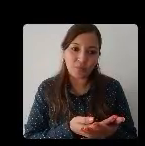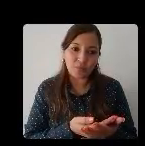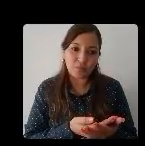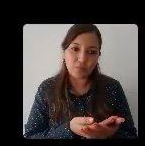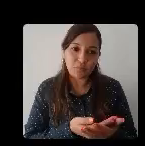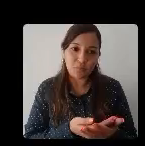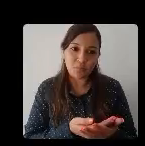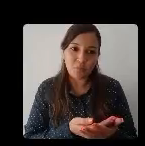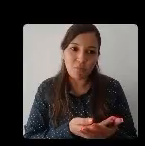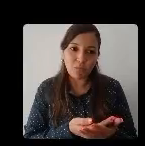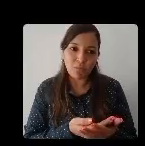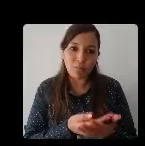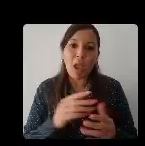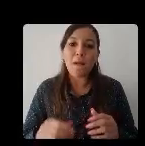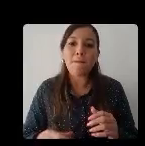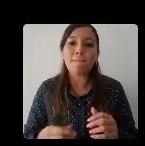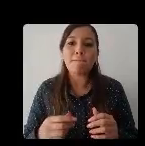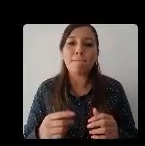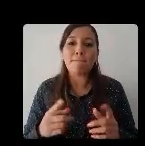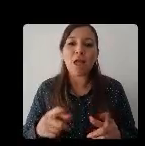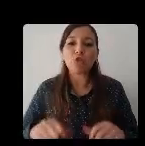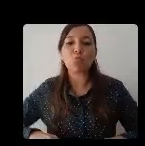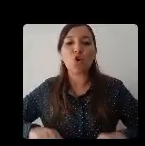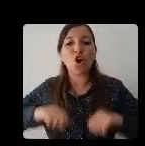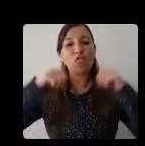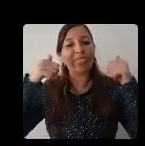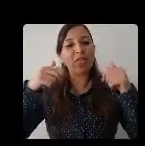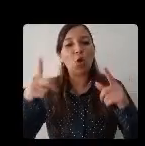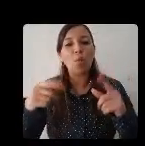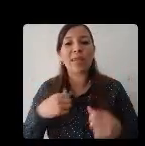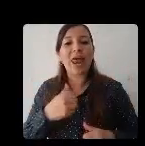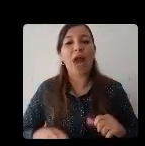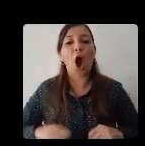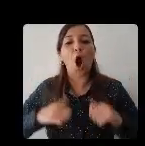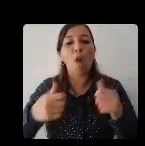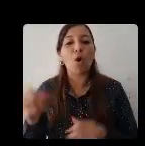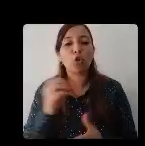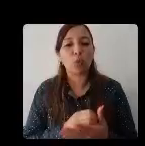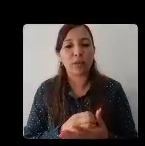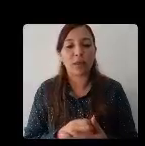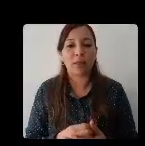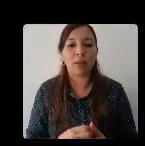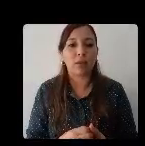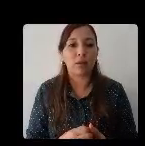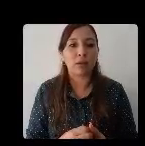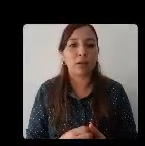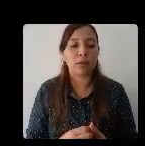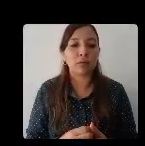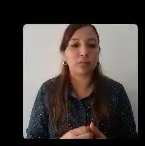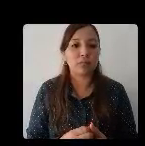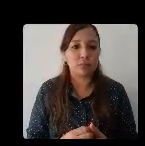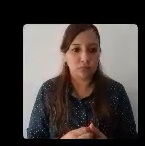entidad tan grande que nos promocionó también y nos sigue promoviendo y nos sigue apoyando y ustedes mismos también nos siguen apoyando con